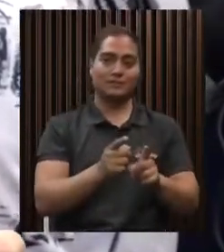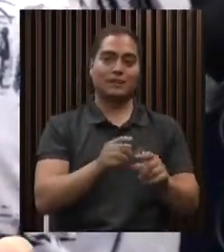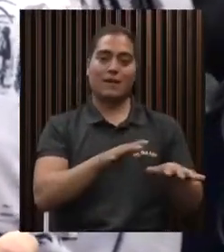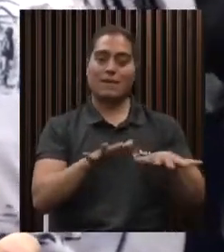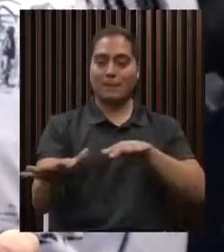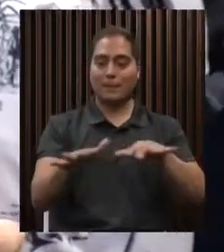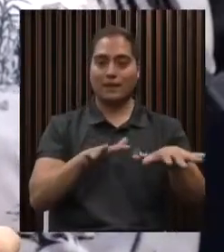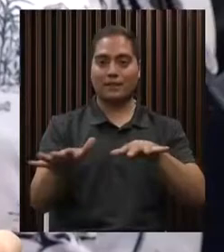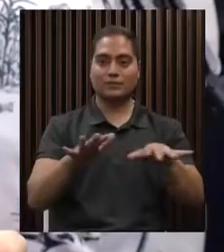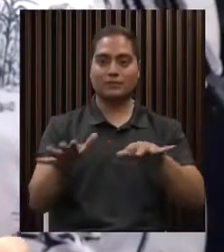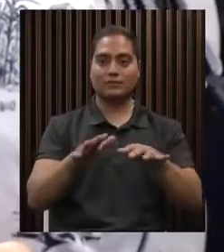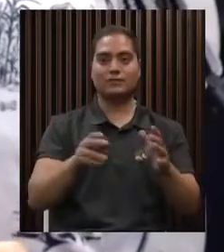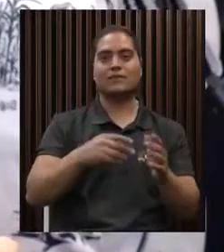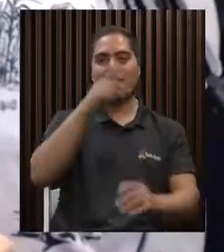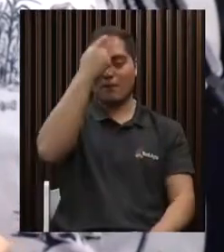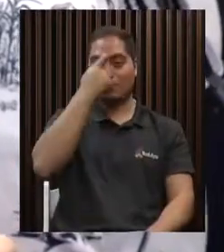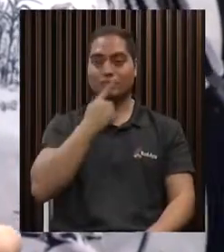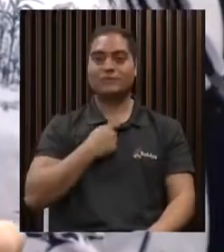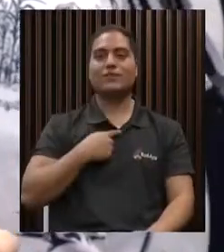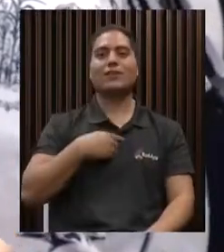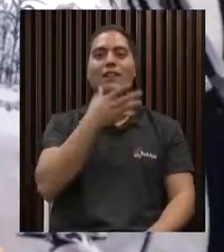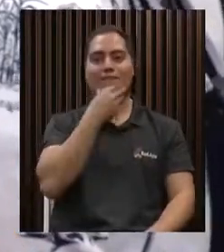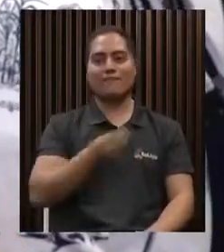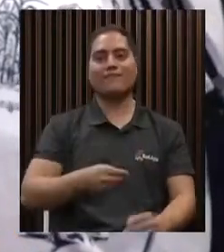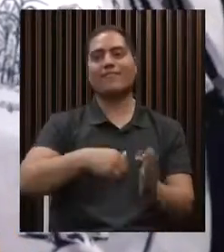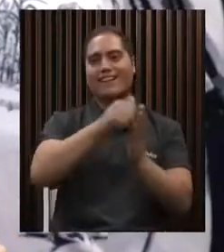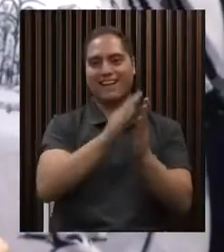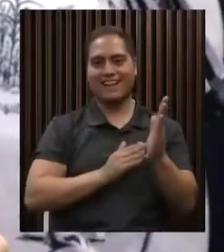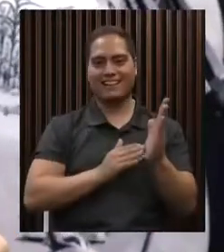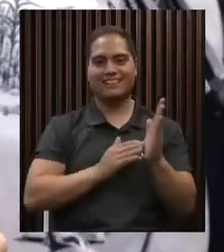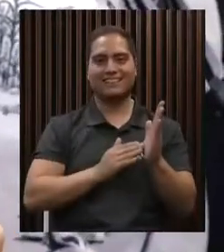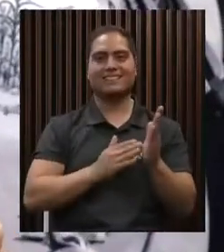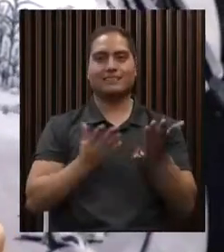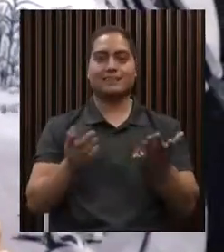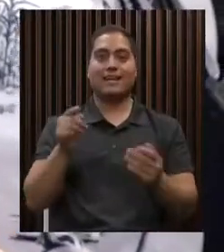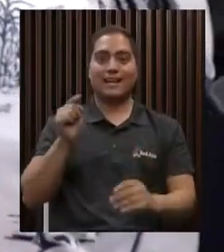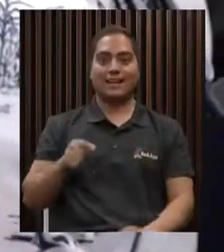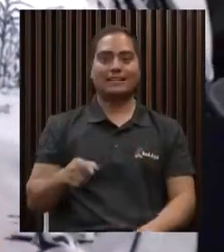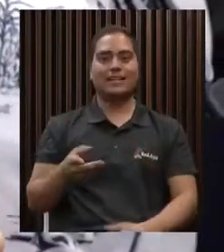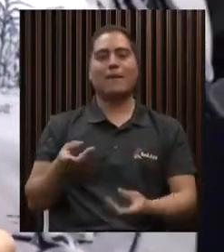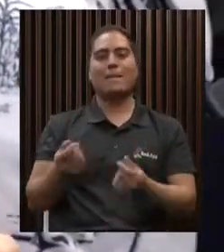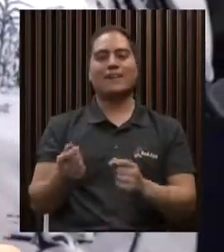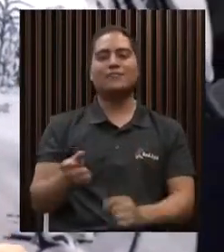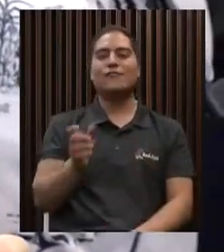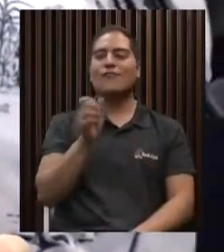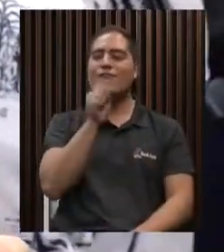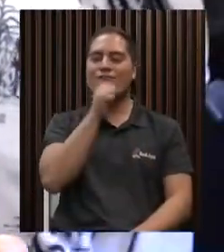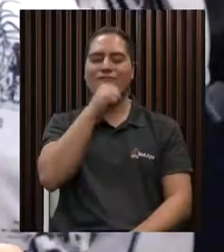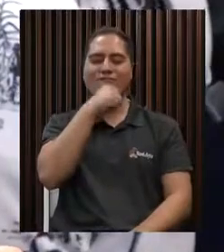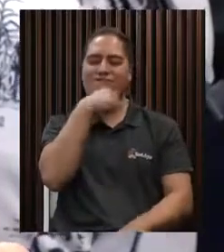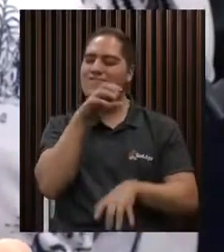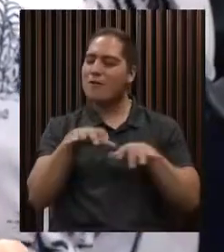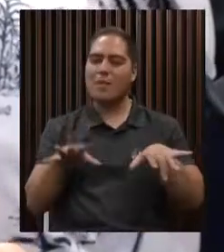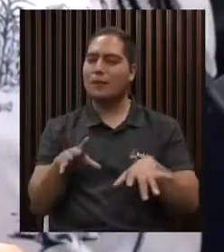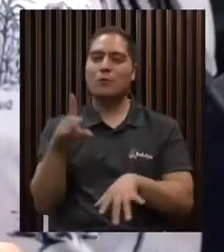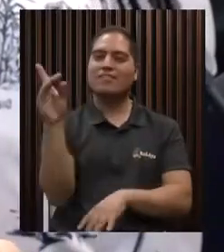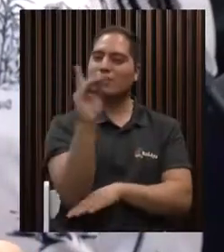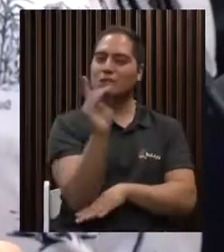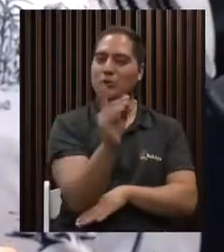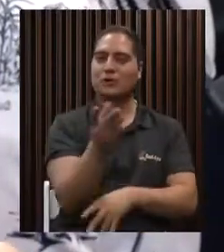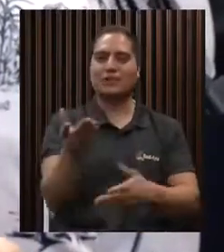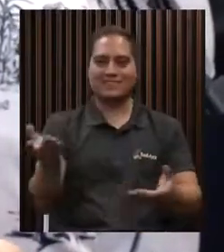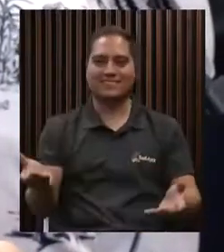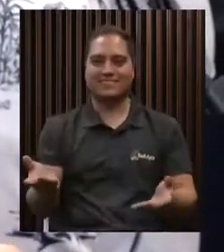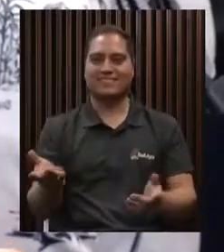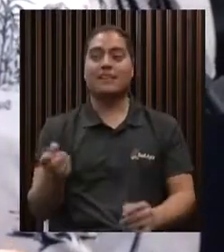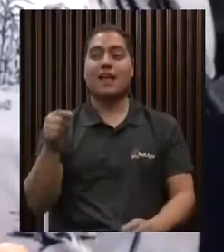Una institución muy antigua, podríamos decir que es un viejo animal, casi un dinosaurio. Al estar aquí me quiero llevar